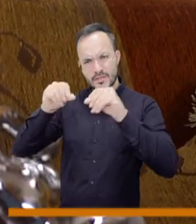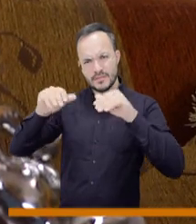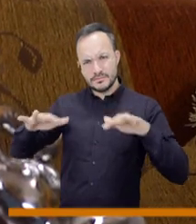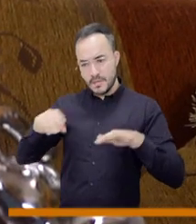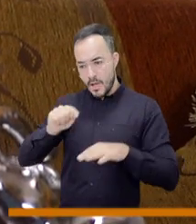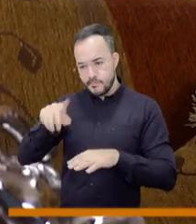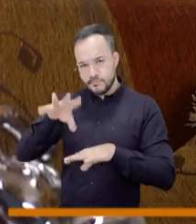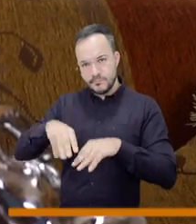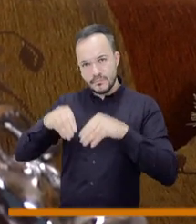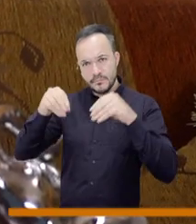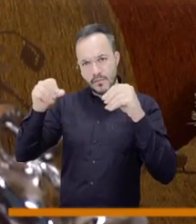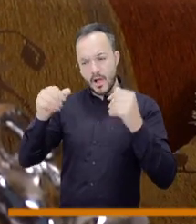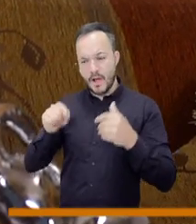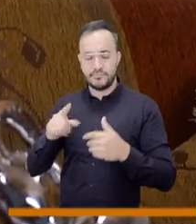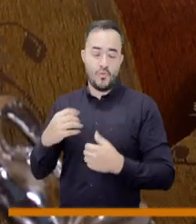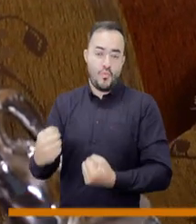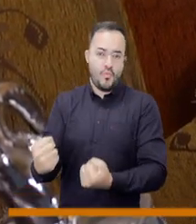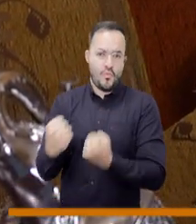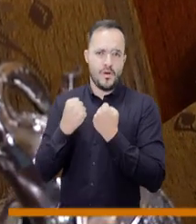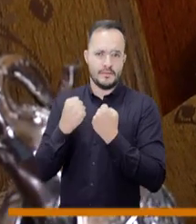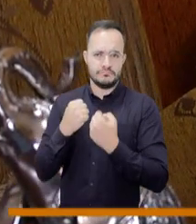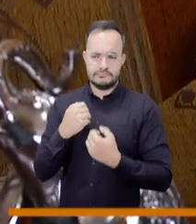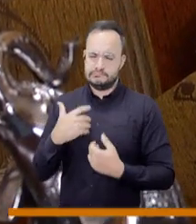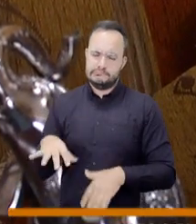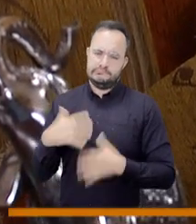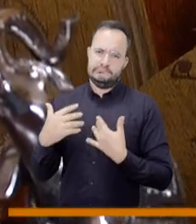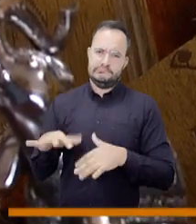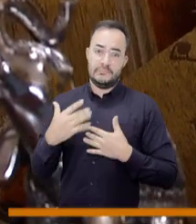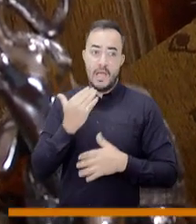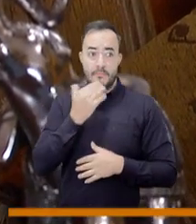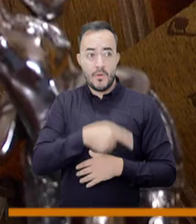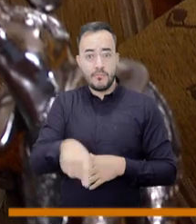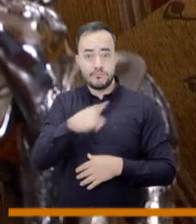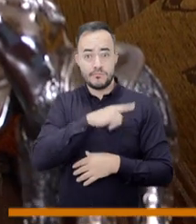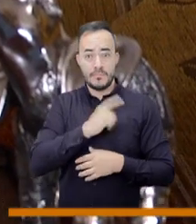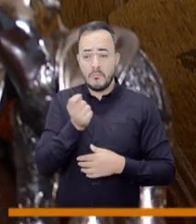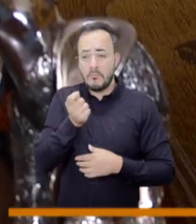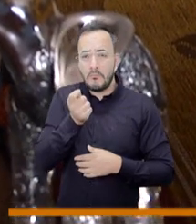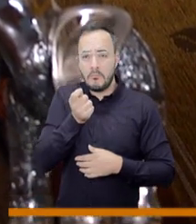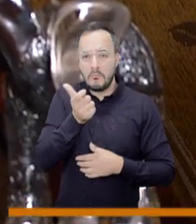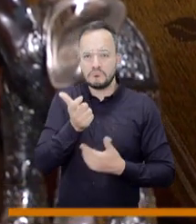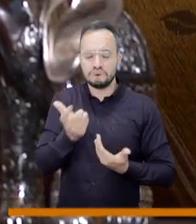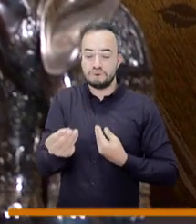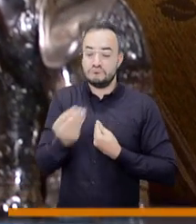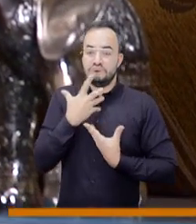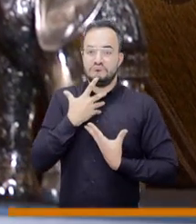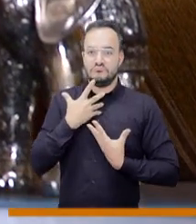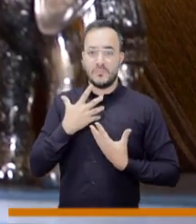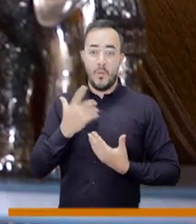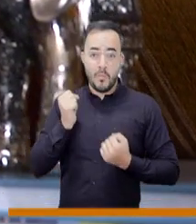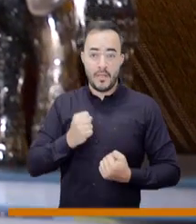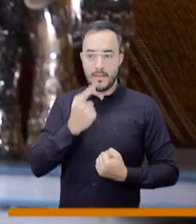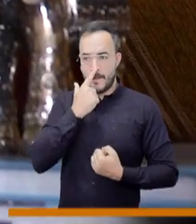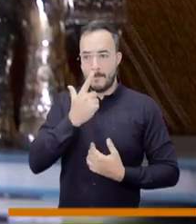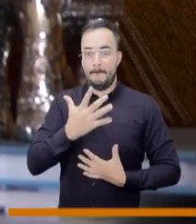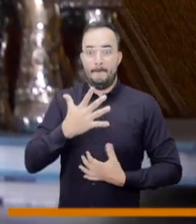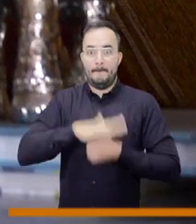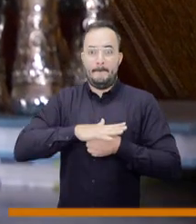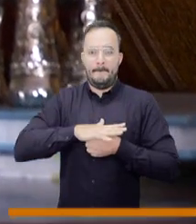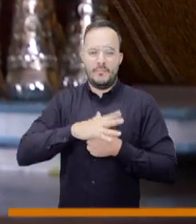que con pequeñas dosis puede llevar a un paro respiratorio y a producir la